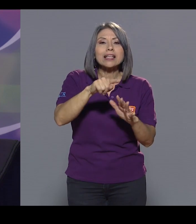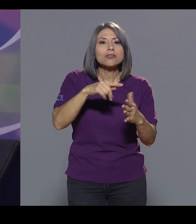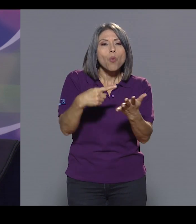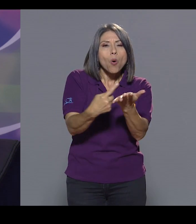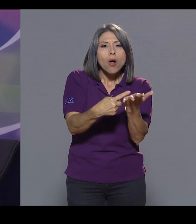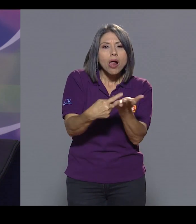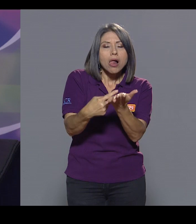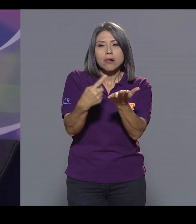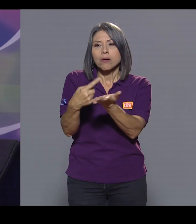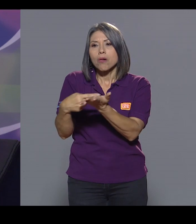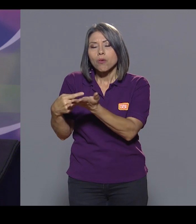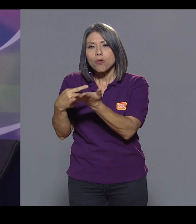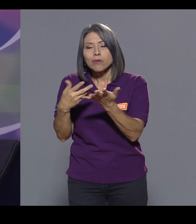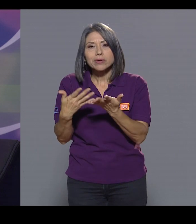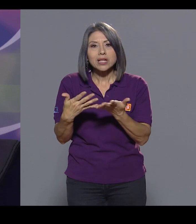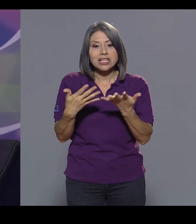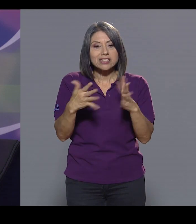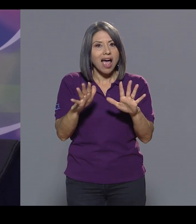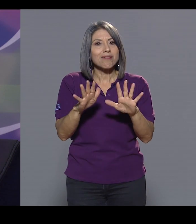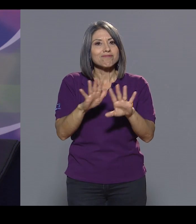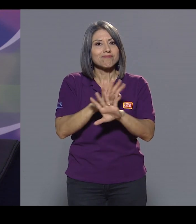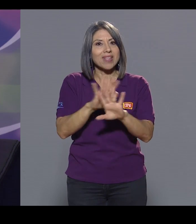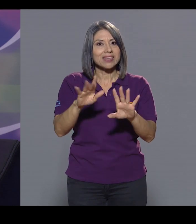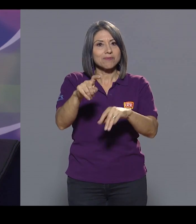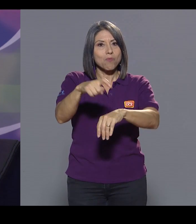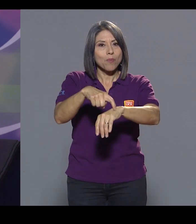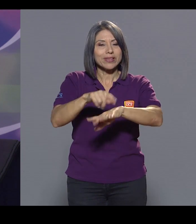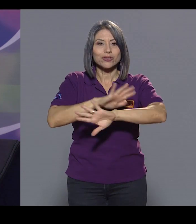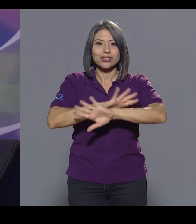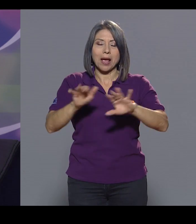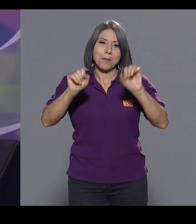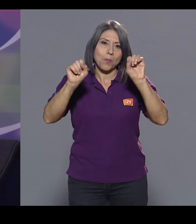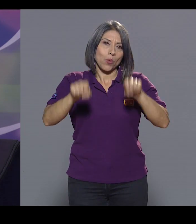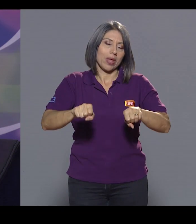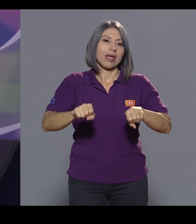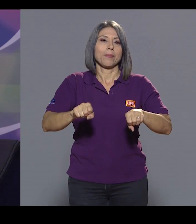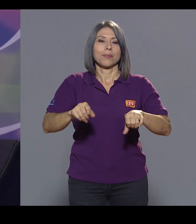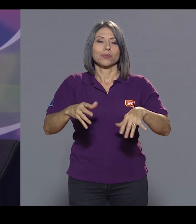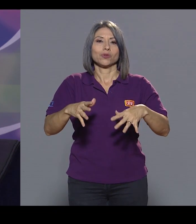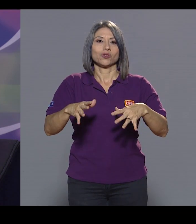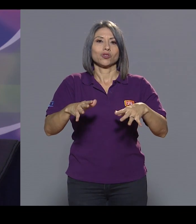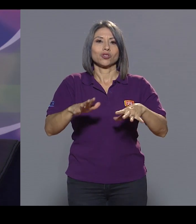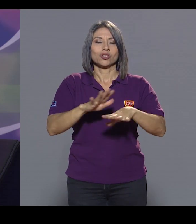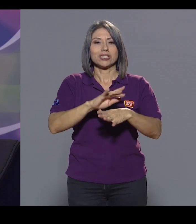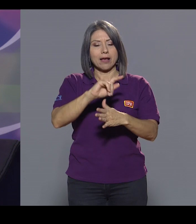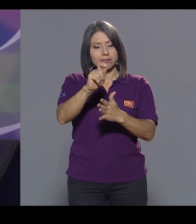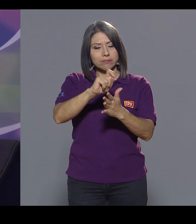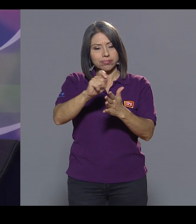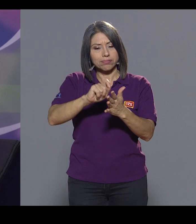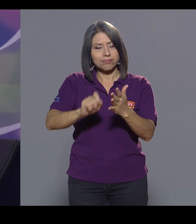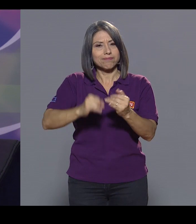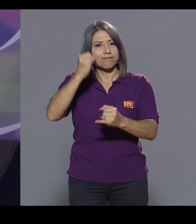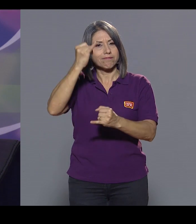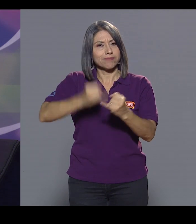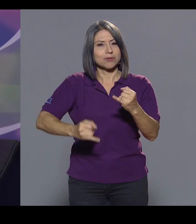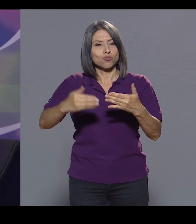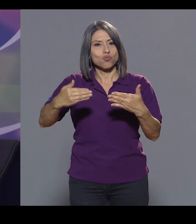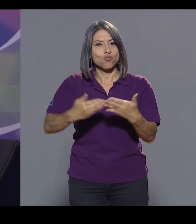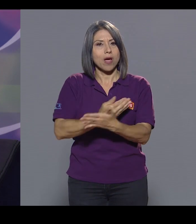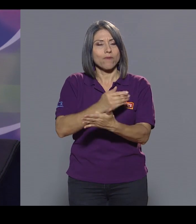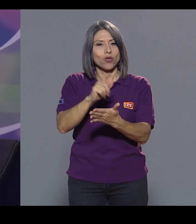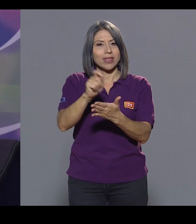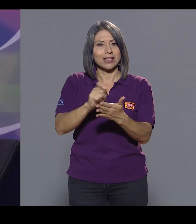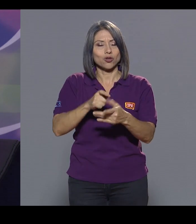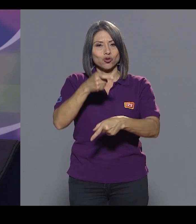comparecencias ya podríamos estar dictaminando un nuevo